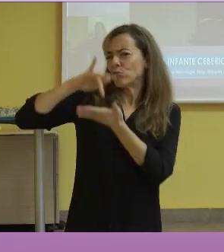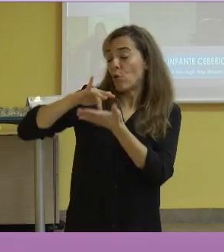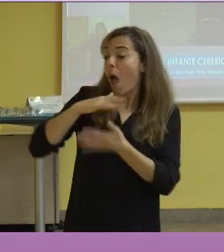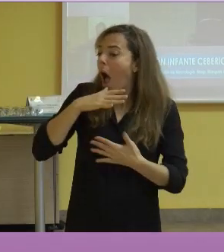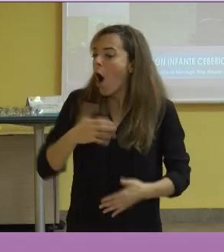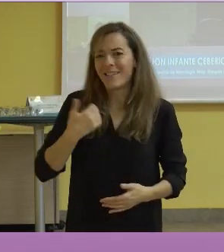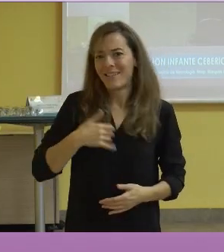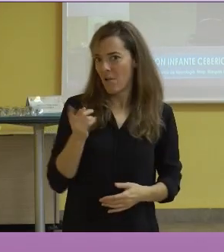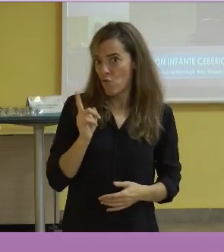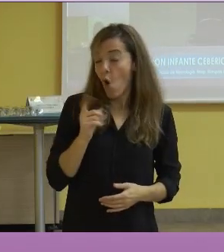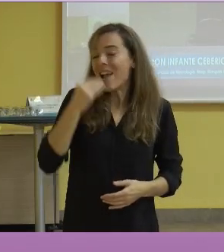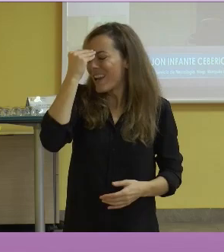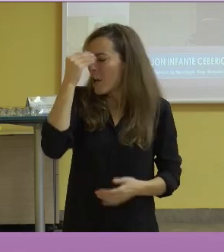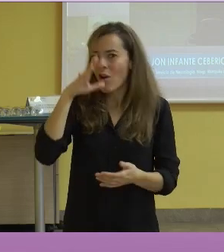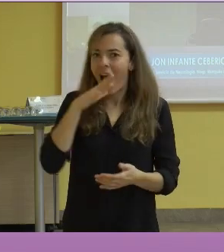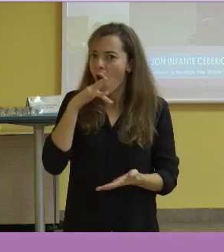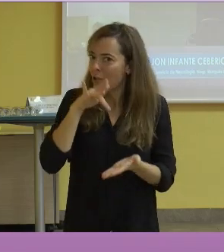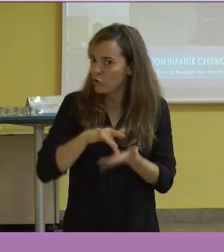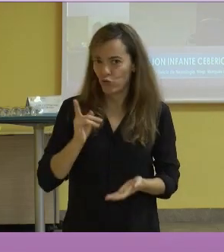no ocurre.